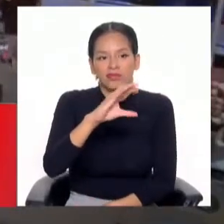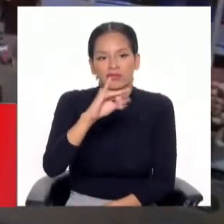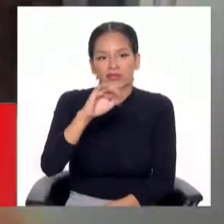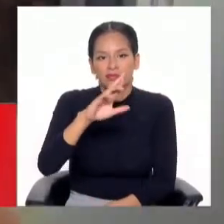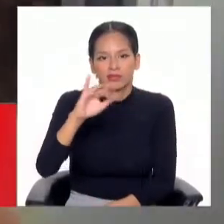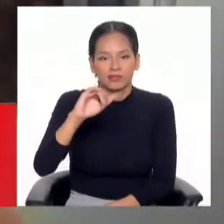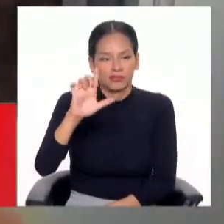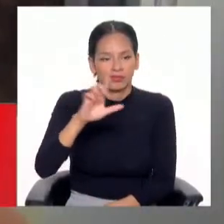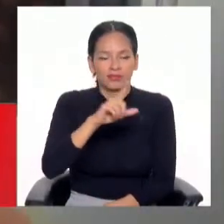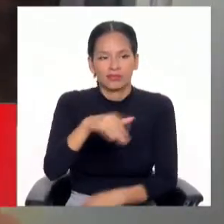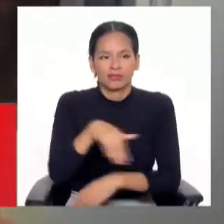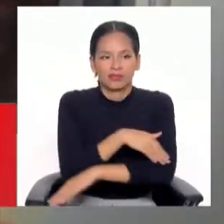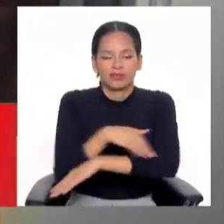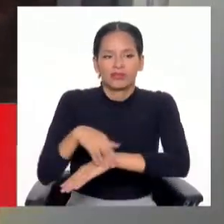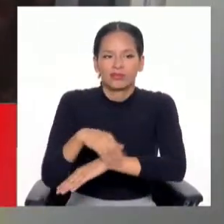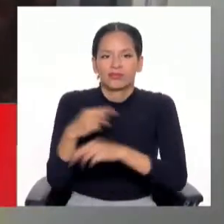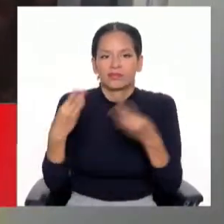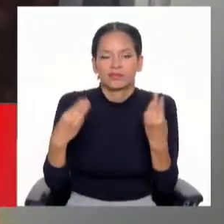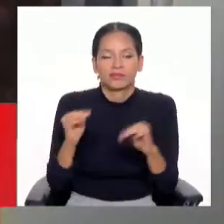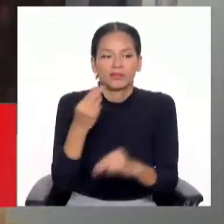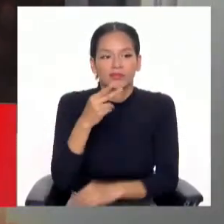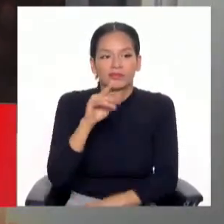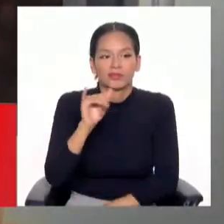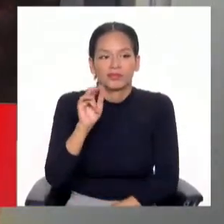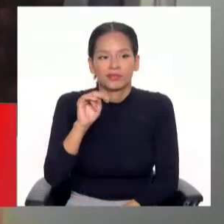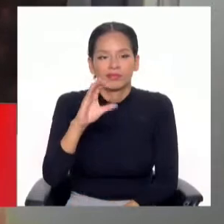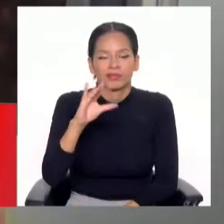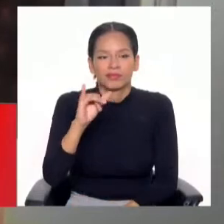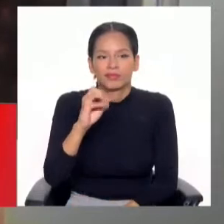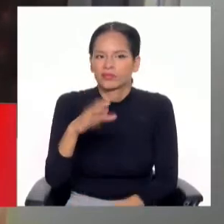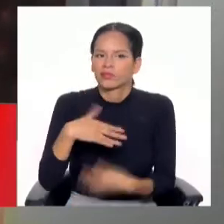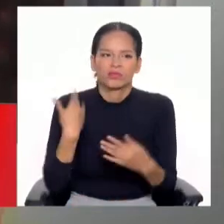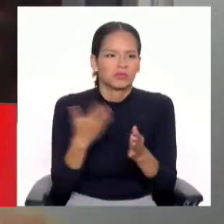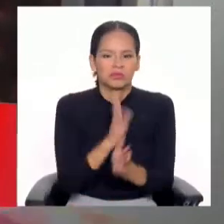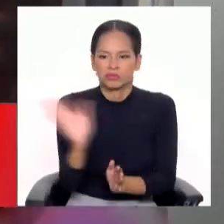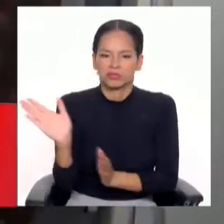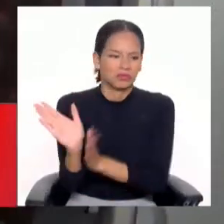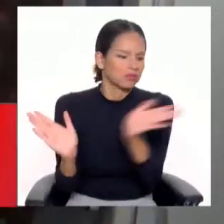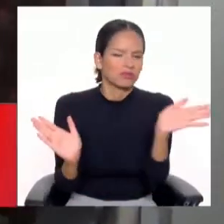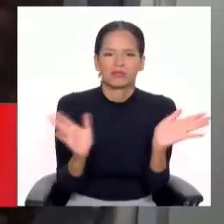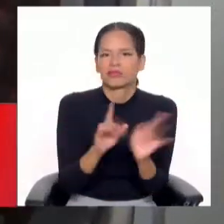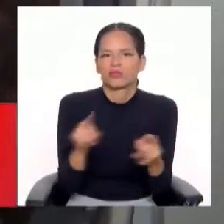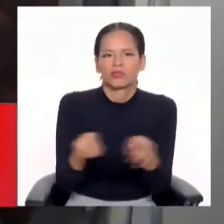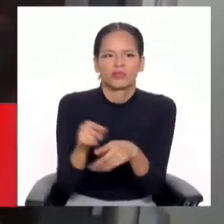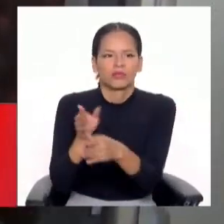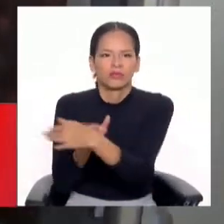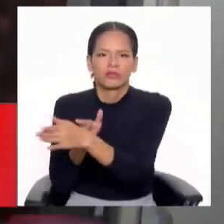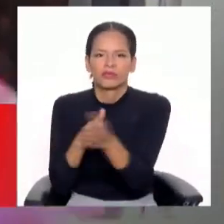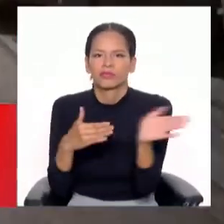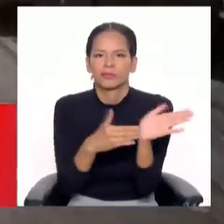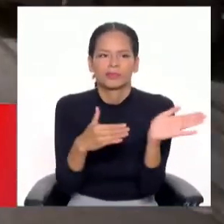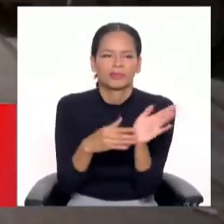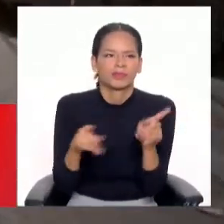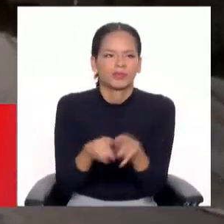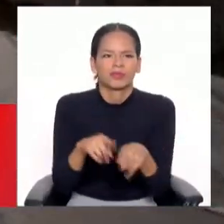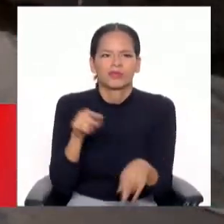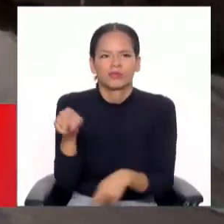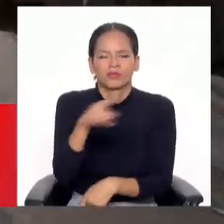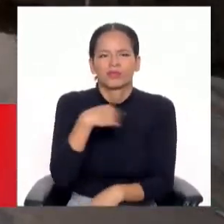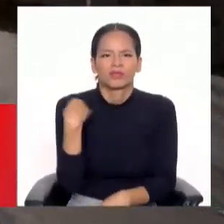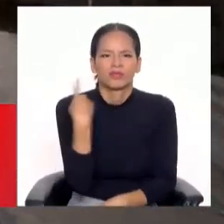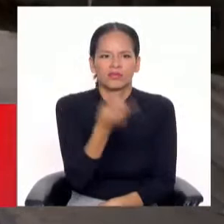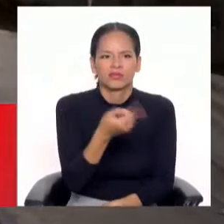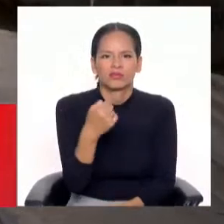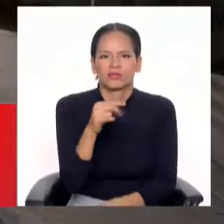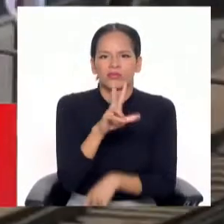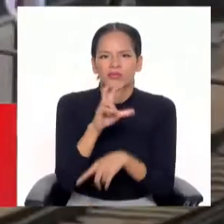Huancayo. No se puede ya ni circular ni salir izquierda, todas las dos vías son tráfico. ¿Cuánto demoras en cruzar todas estas cuadras? Media hora, ida y vuelta hasta acá,